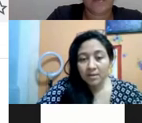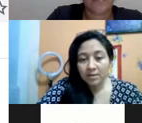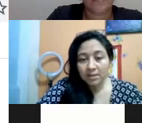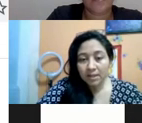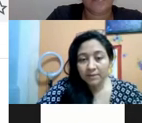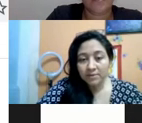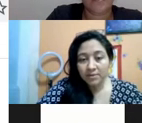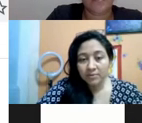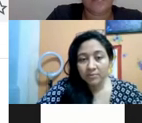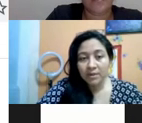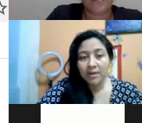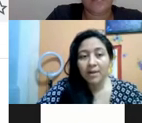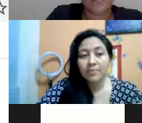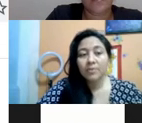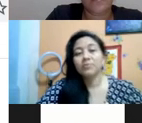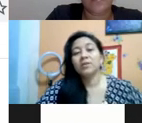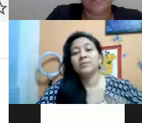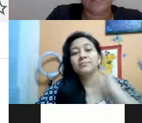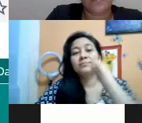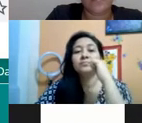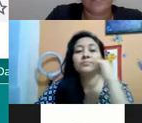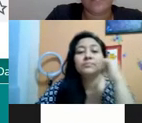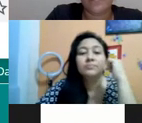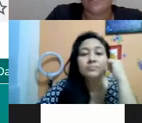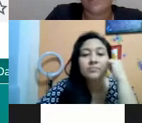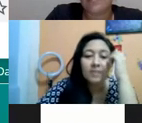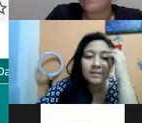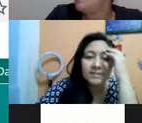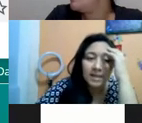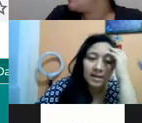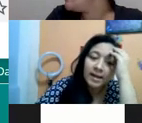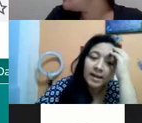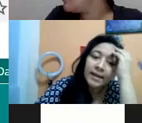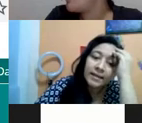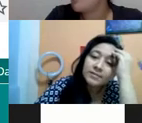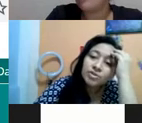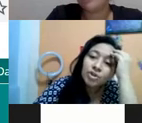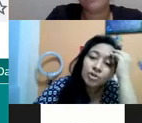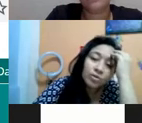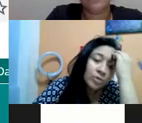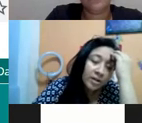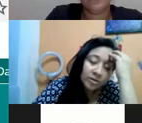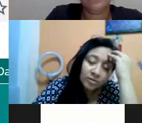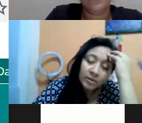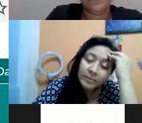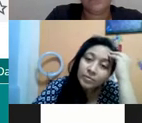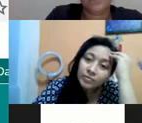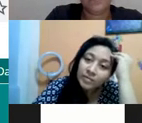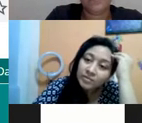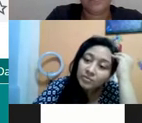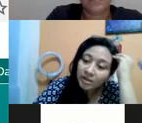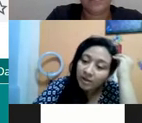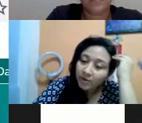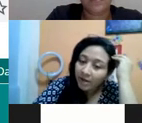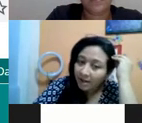Independientemente de la calificación. Guardar cambios y mostrar. Ya. Yo no he creado todavía